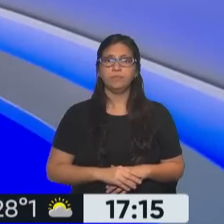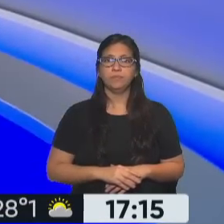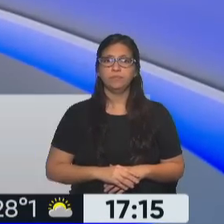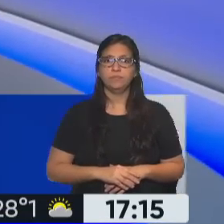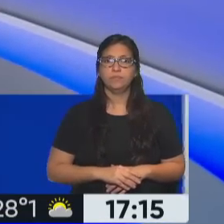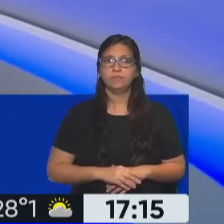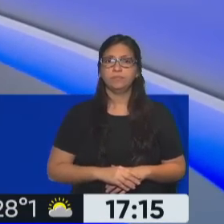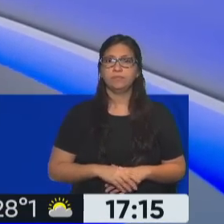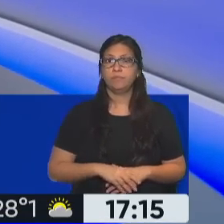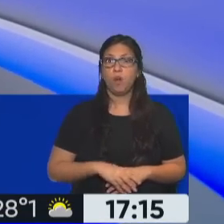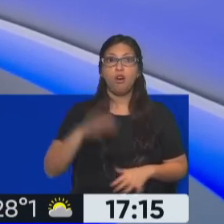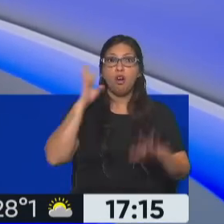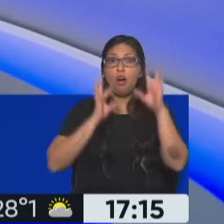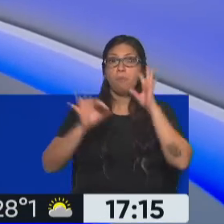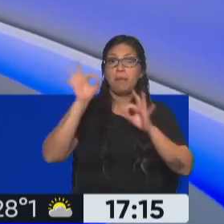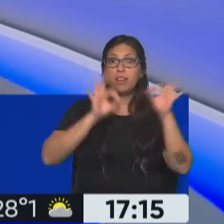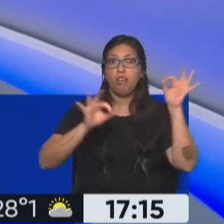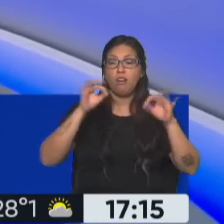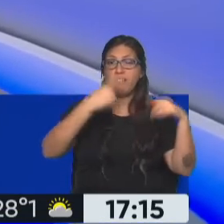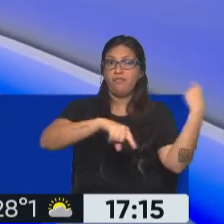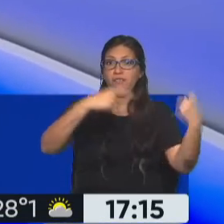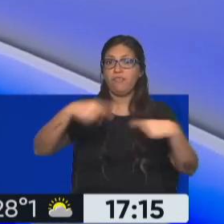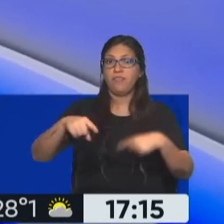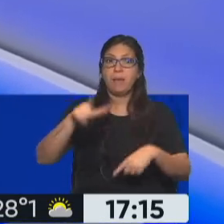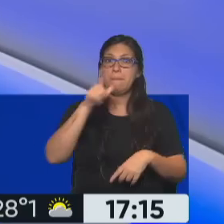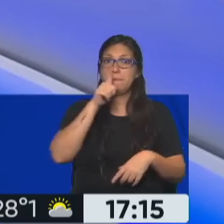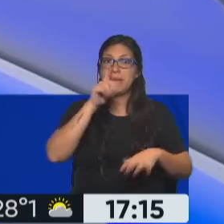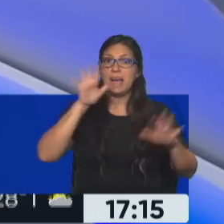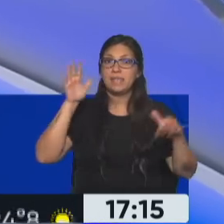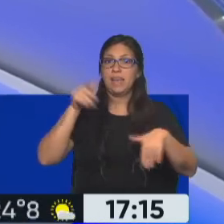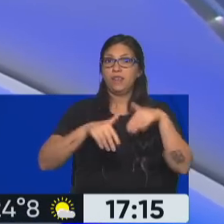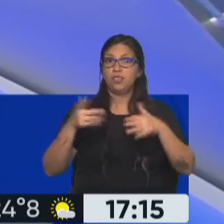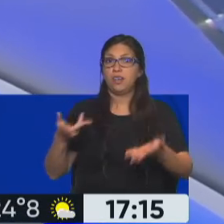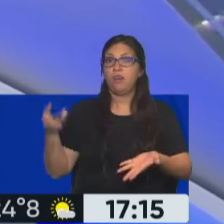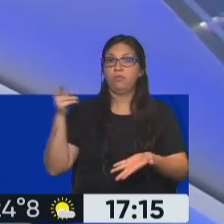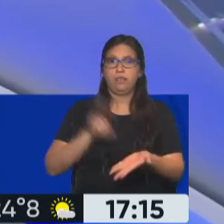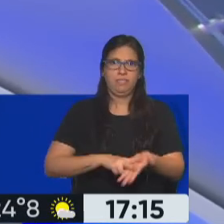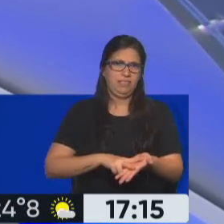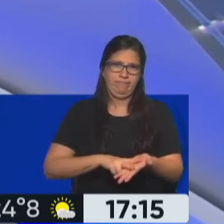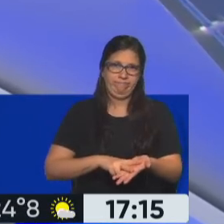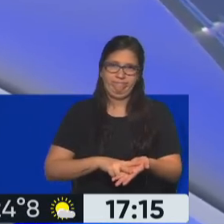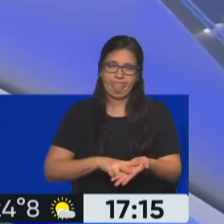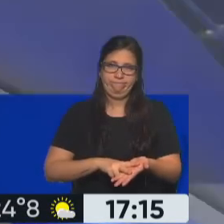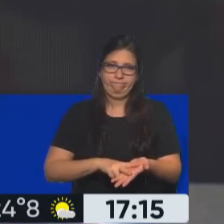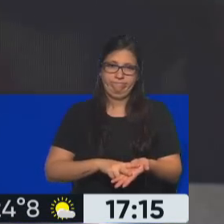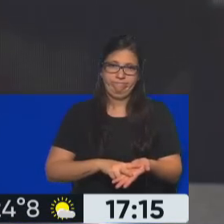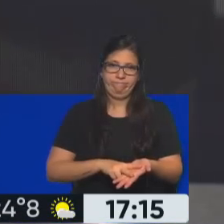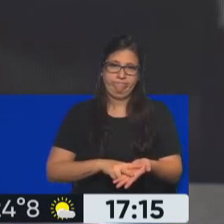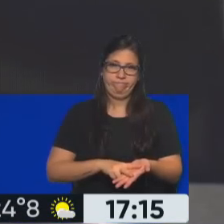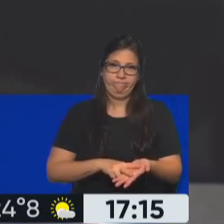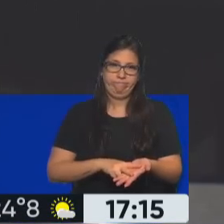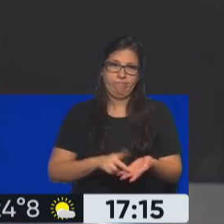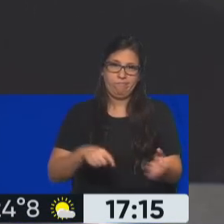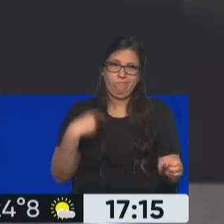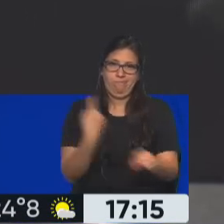Bueno, hasta aquí las diferentes posturas. Leticia da la sensación que la posibilidad de concretar nuevamente las elecciones en Venezuela, posibilidad bastante lejana